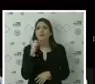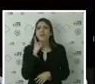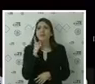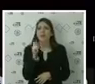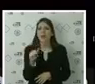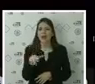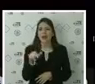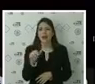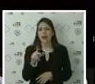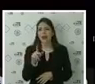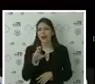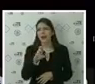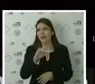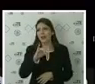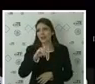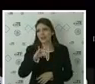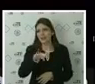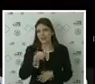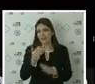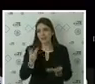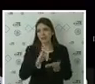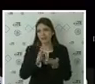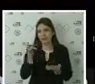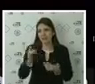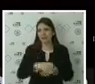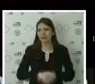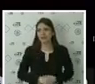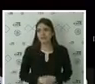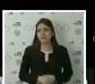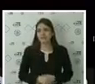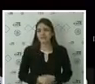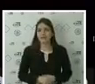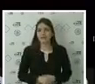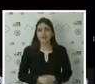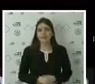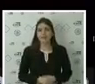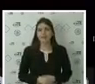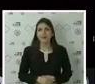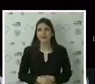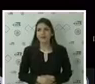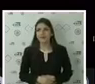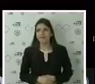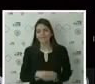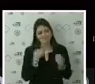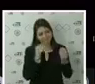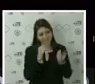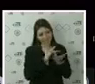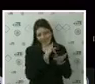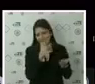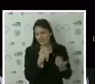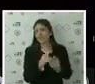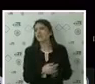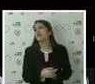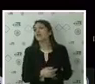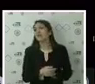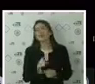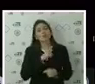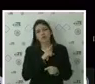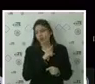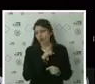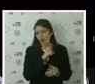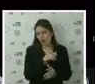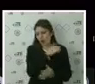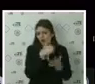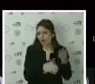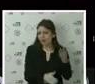Cristina Hernández. Muchas gracias, diputada. Muchas gracias. Bueno, pues ya para concluir, solamente